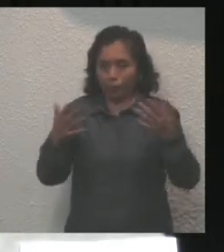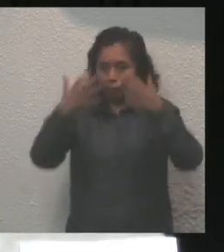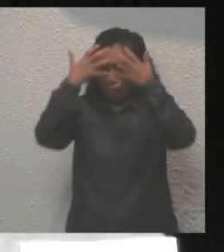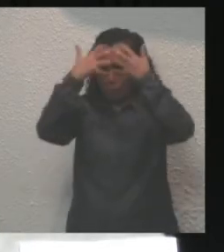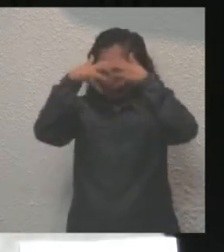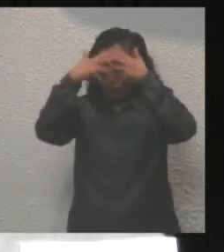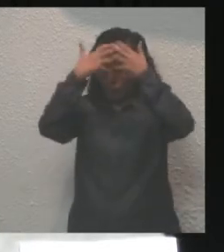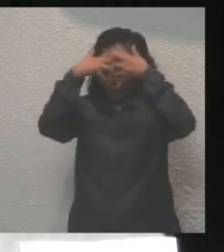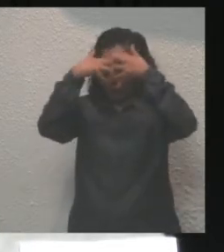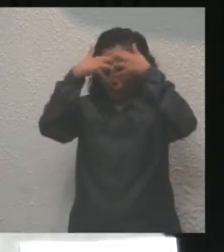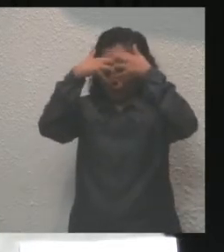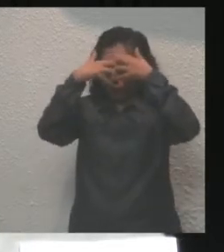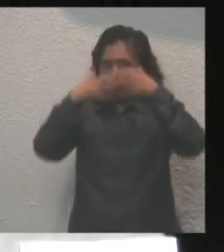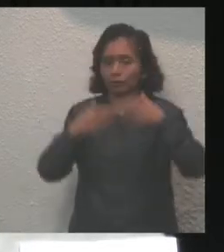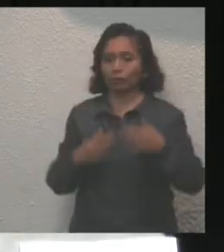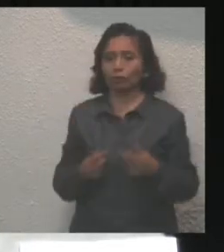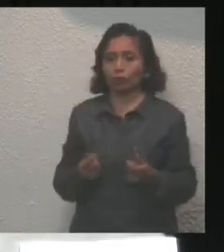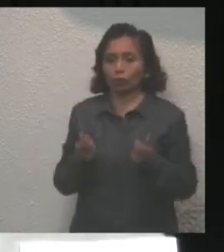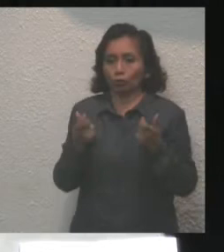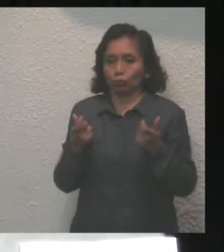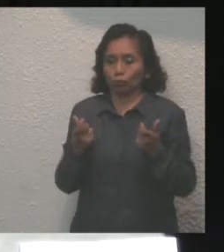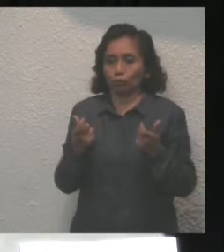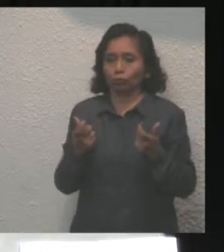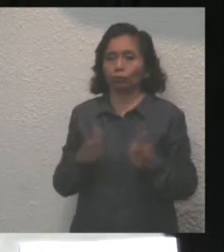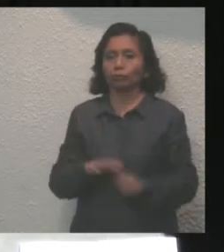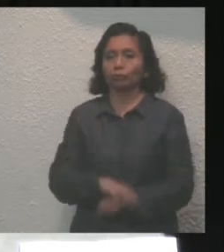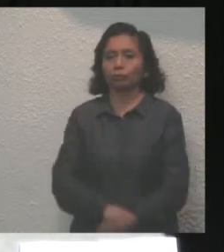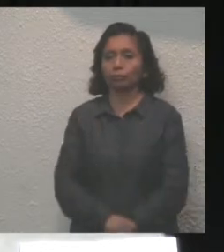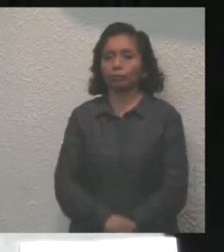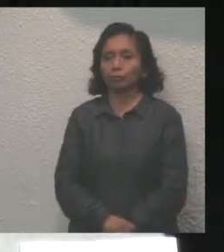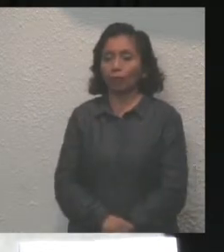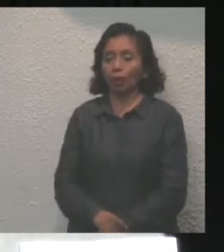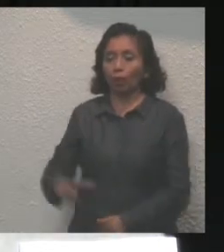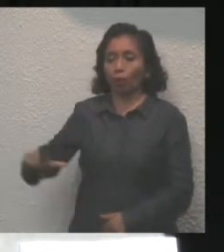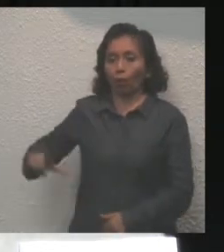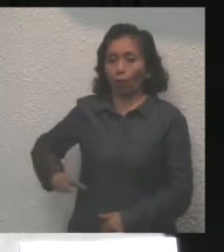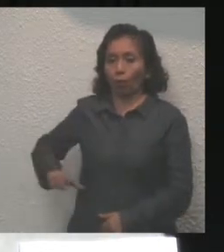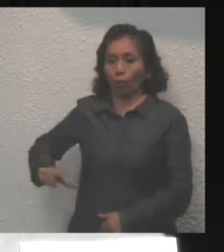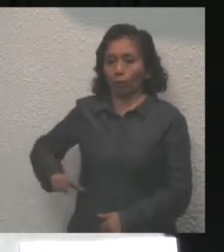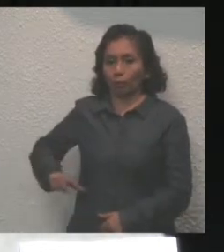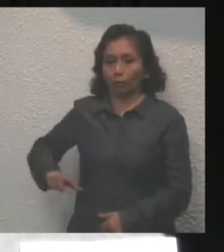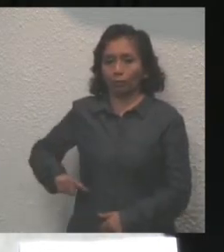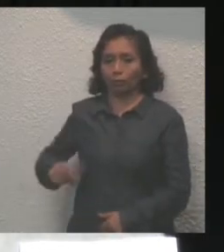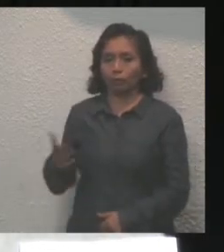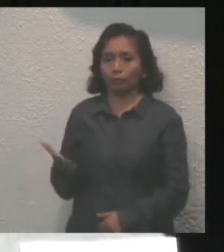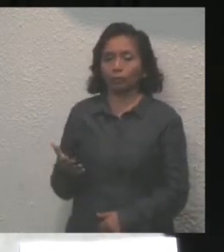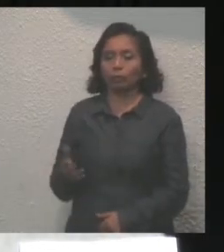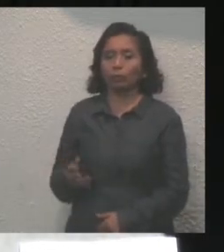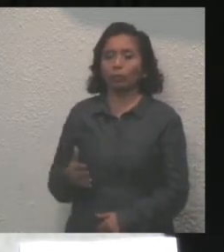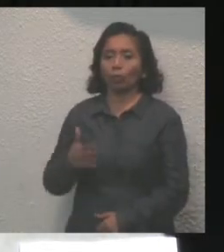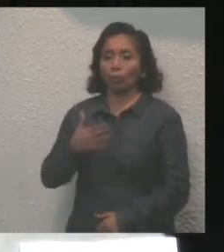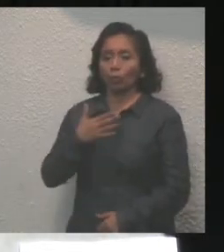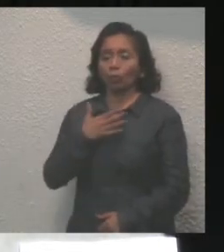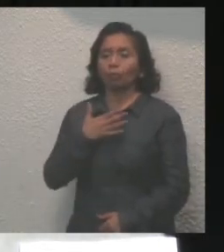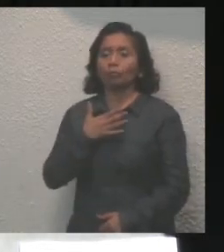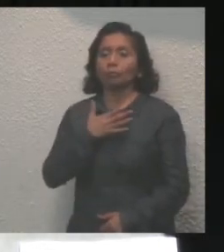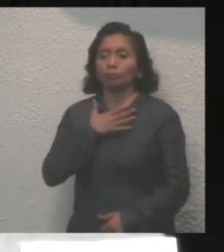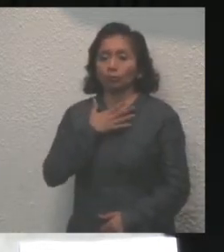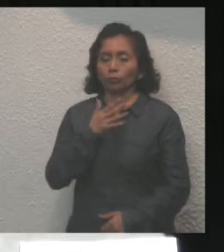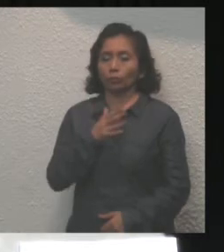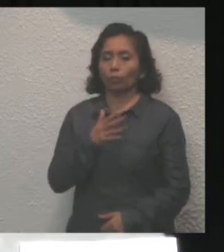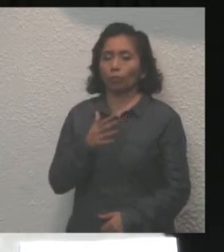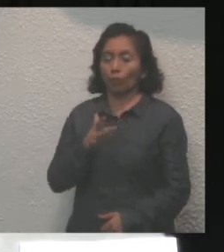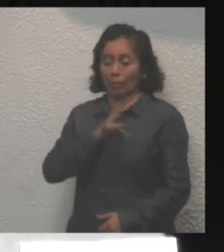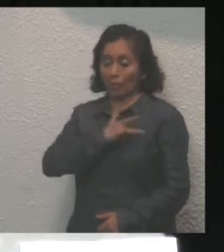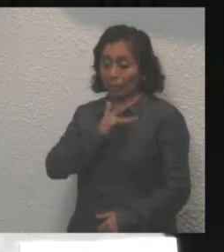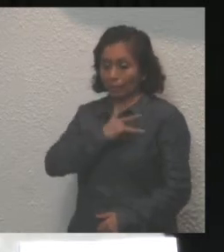análisis del manejo de recursos públicos. Señor gobernador, como portavoz del sentir tanto